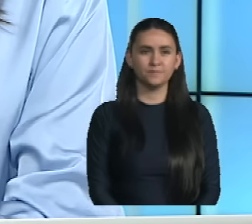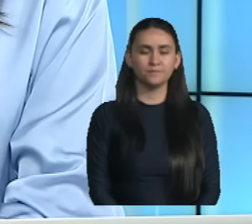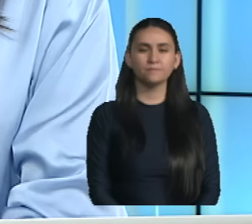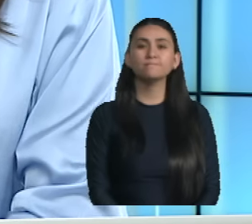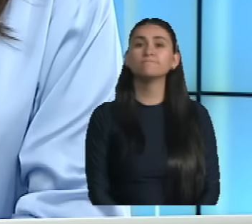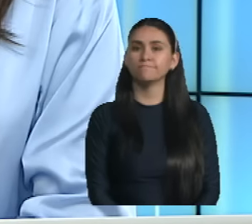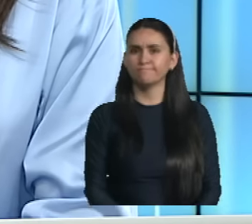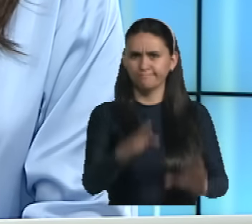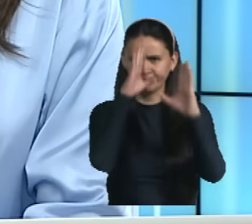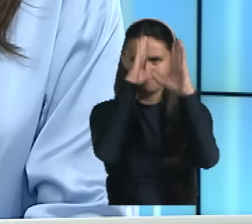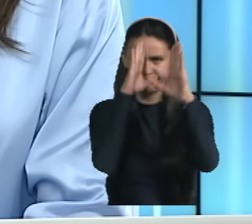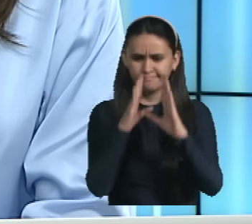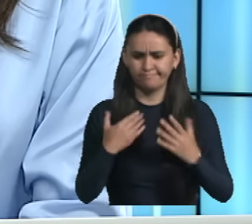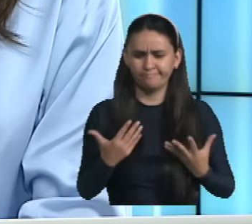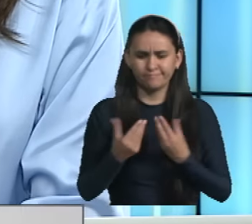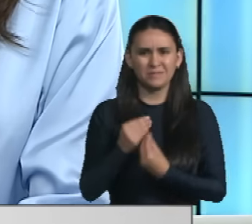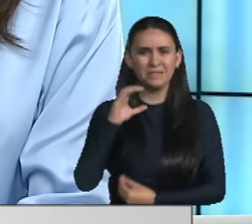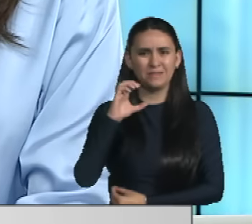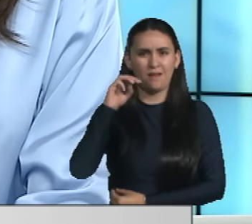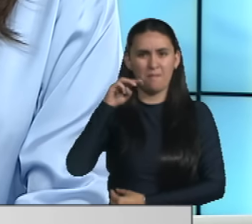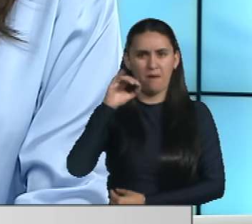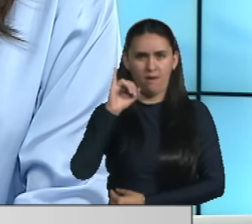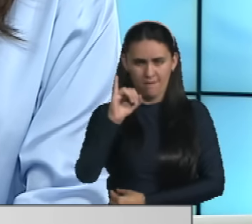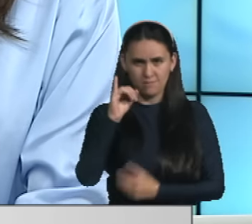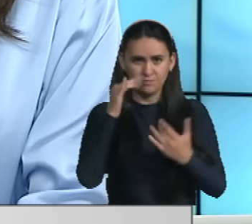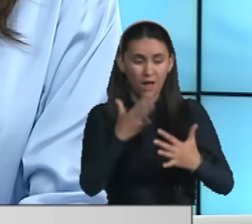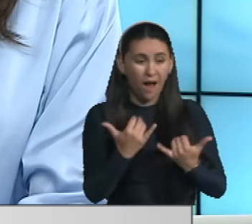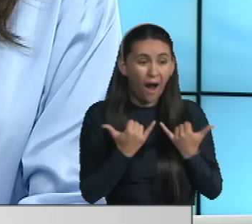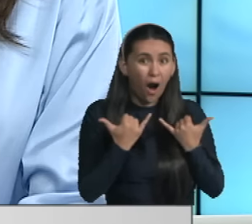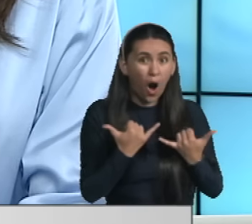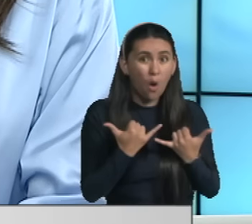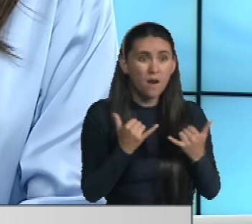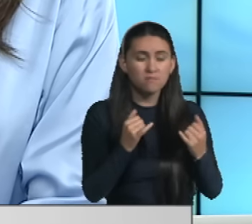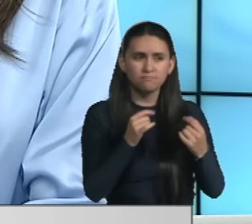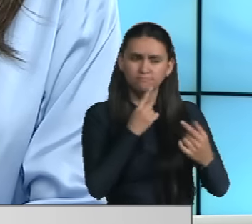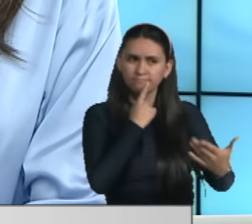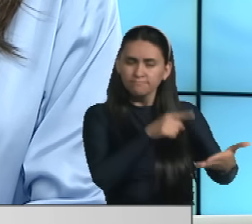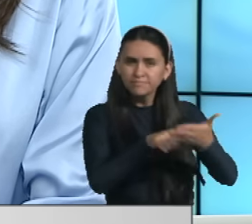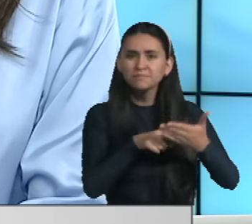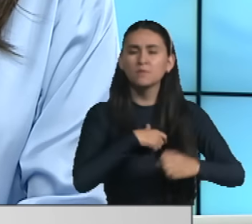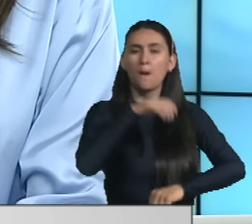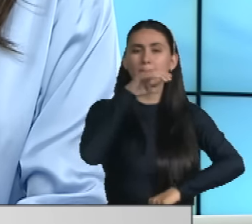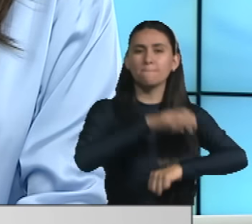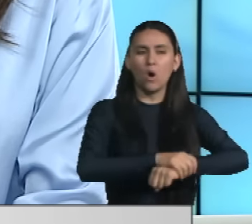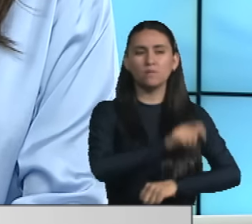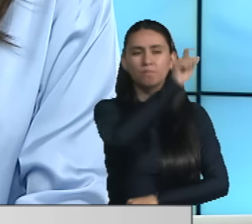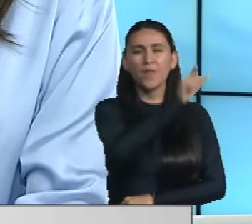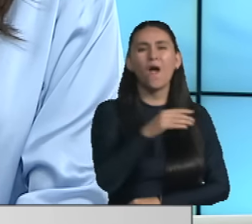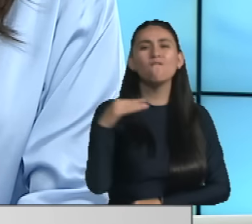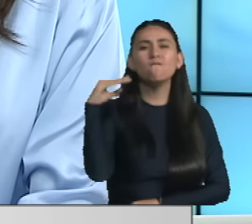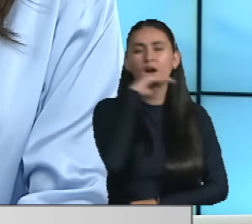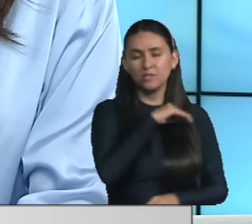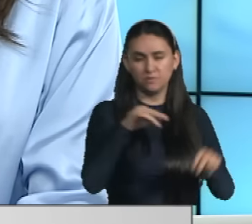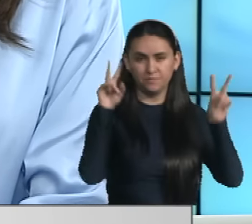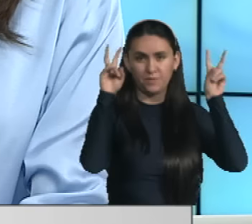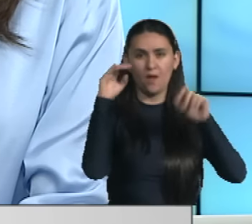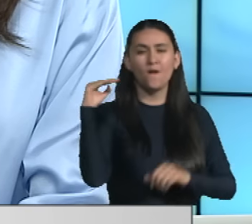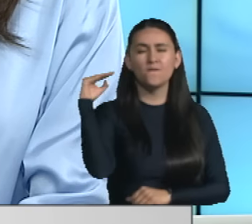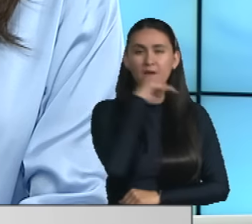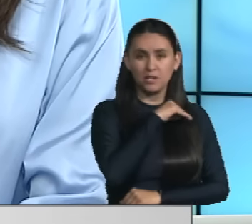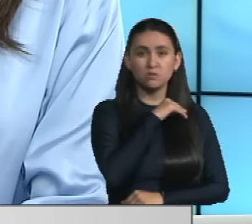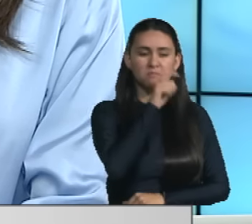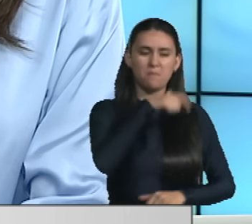Mucha atención porque Noticentro 1 CMI acaba de conocer en exclusiva la captura de un falso angiólogo señalado de